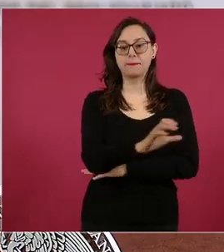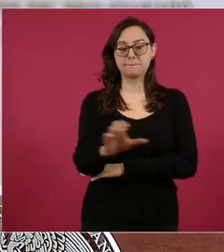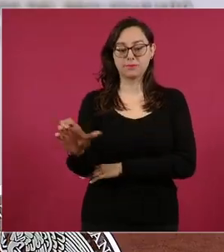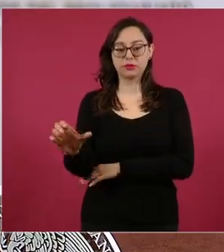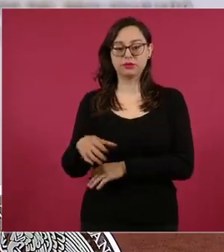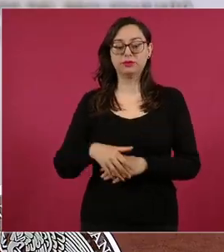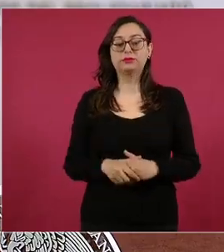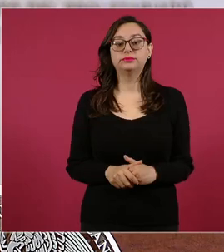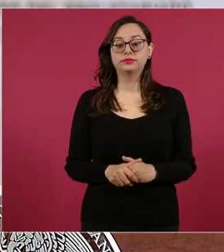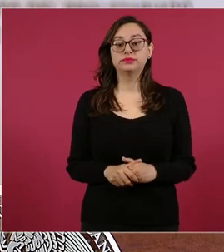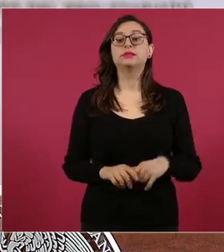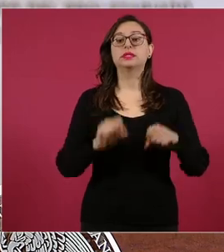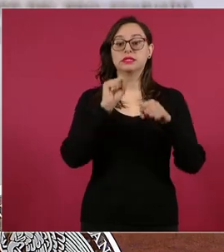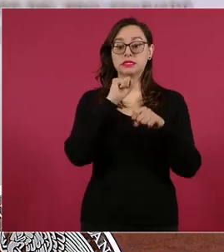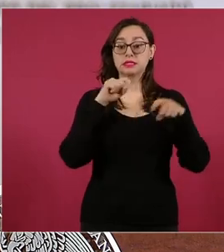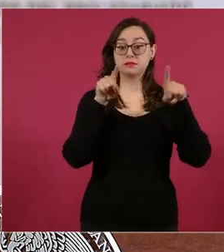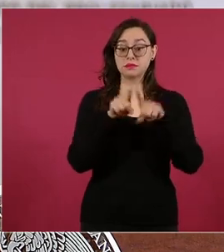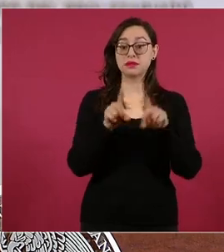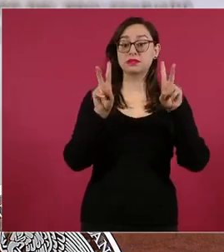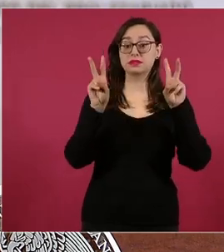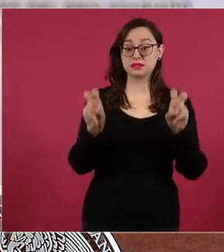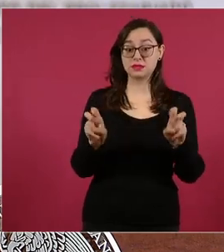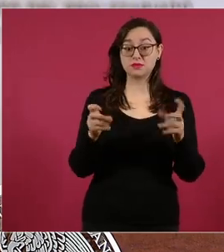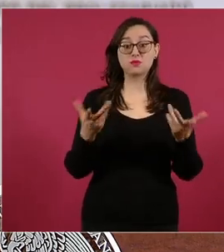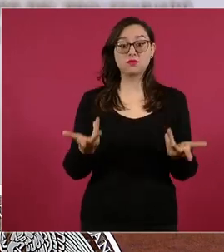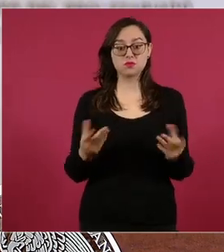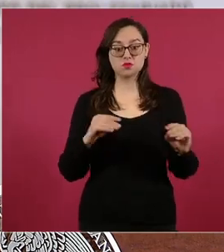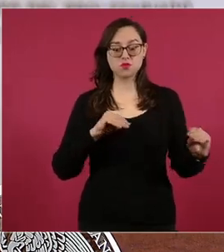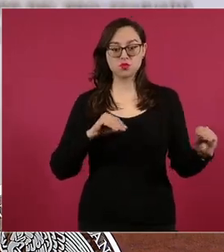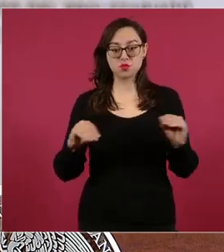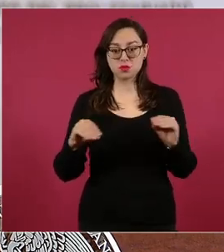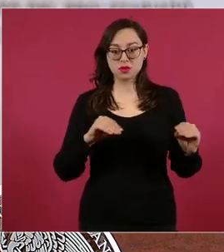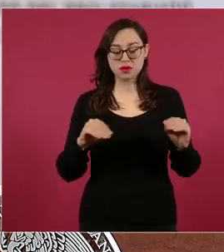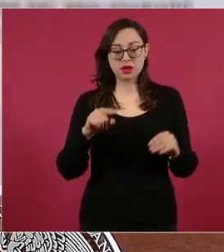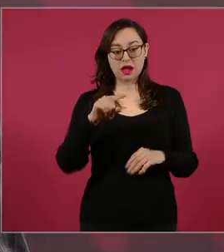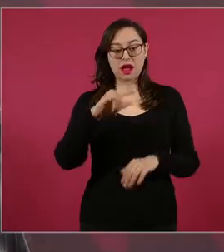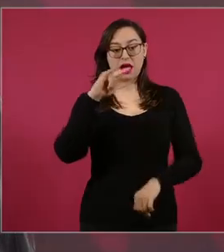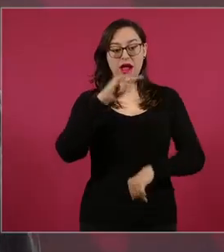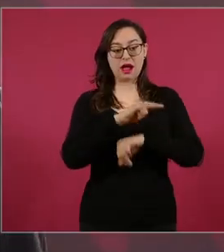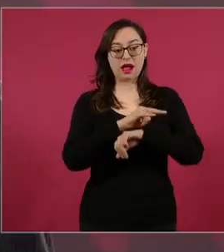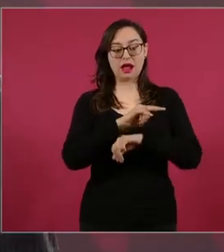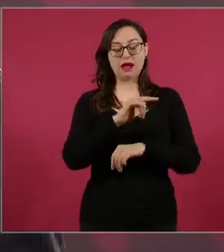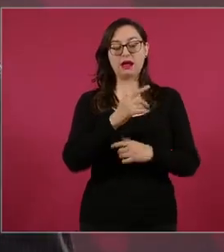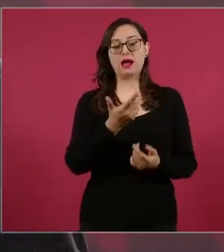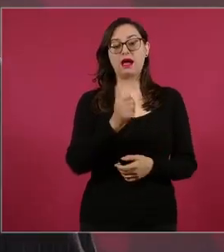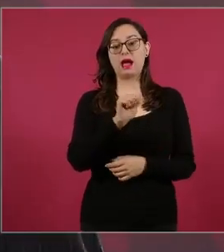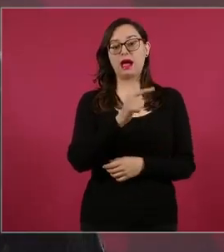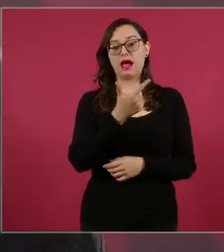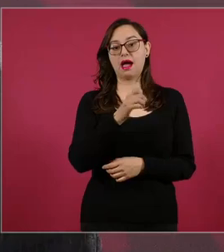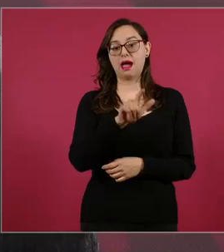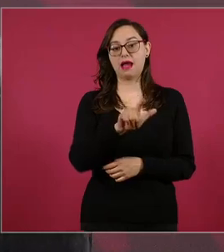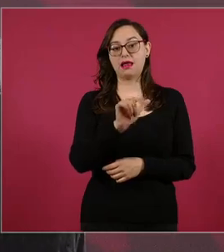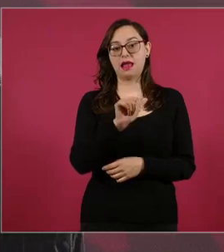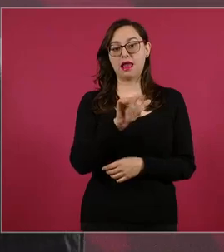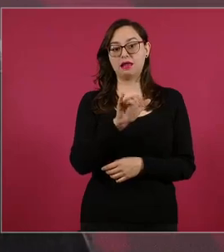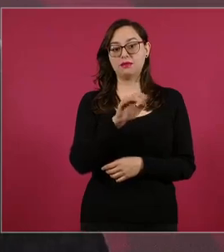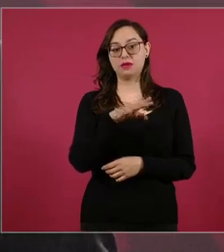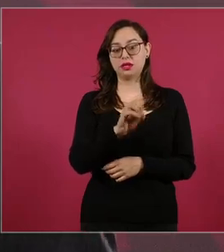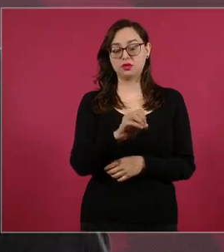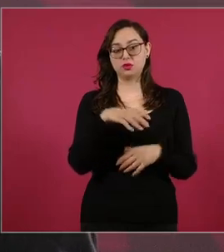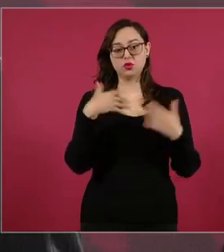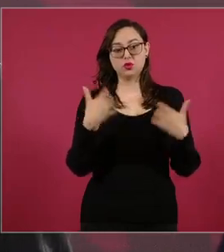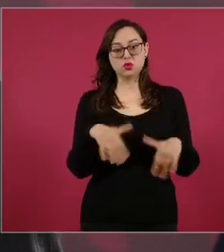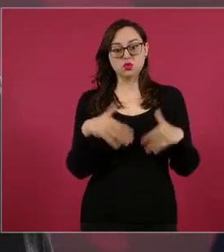materia también de movimiento en el aeropuerto Ángel Albino Corzo, se ha venido reflejando todo